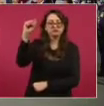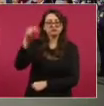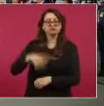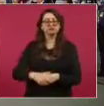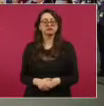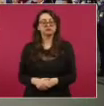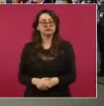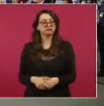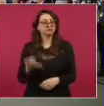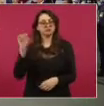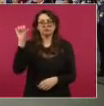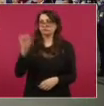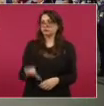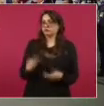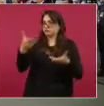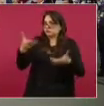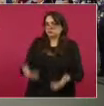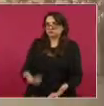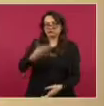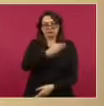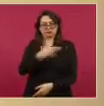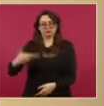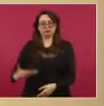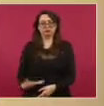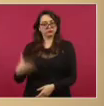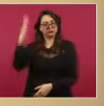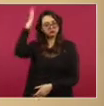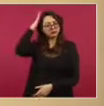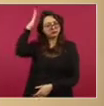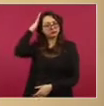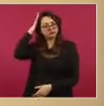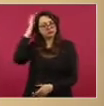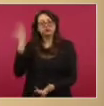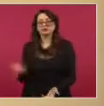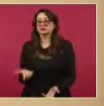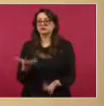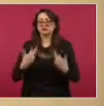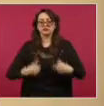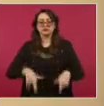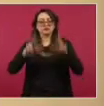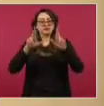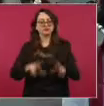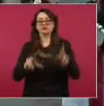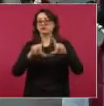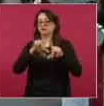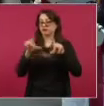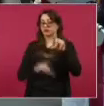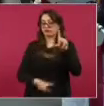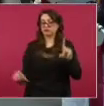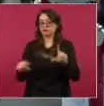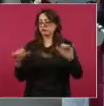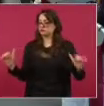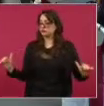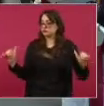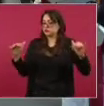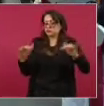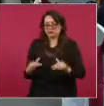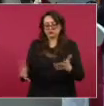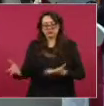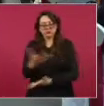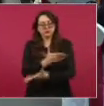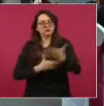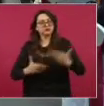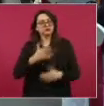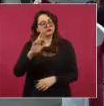ser recibidos en la sede de la institución presidencial que gobierna para todos los mexicanos, recordamos que todos los grandes movimientos